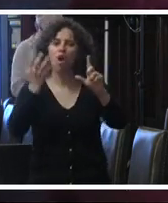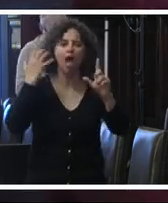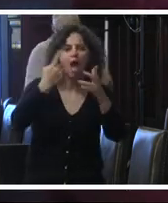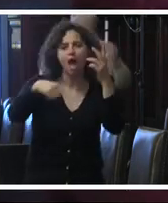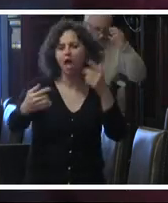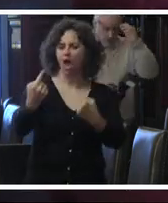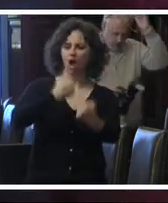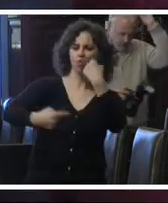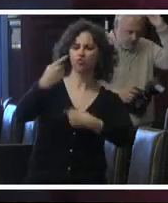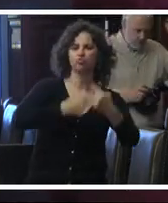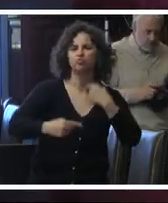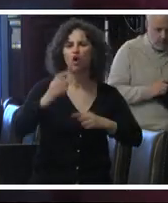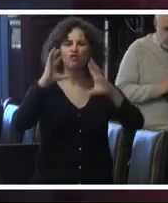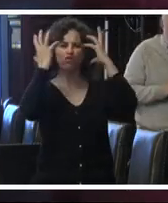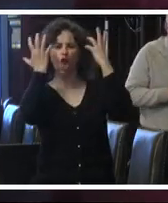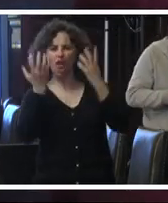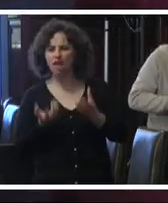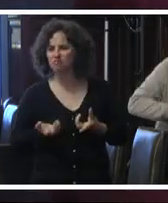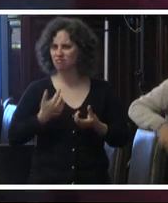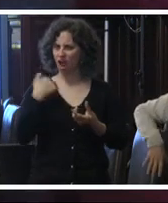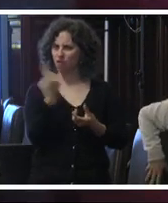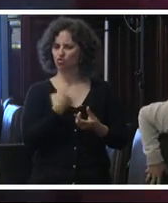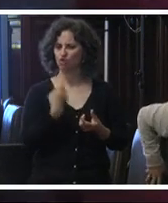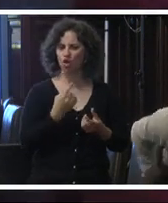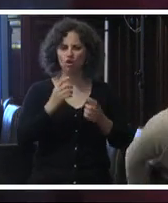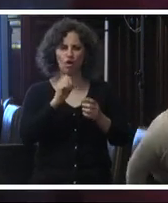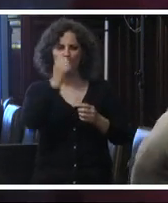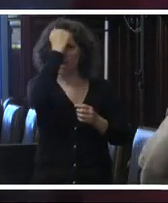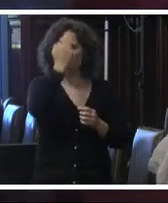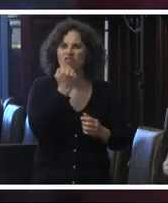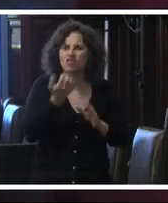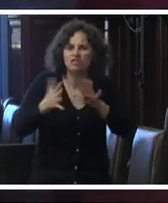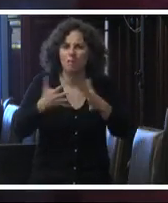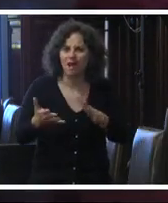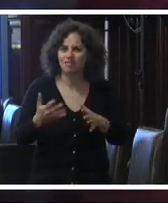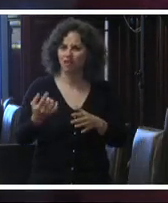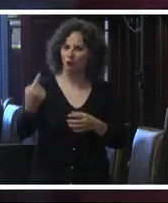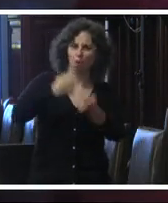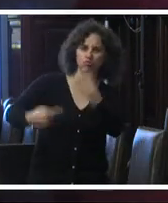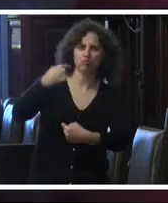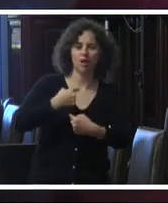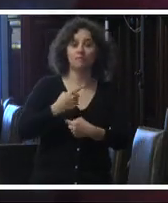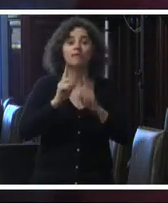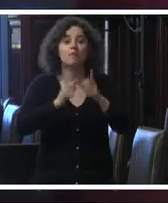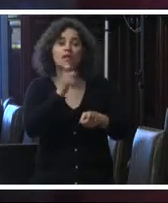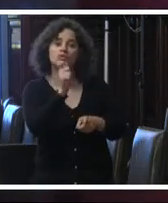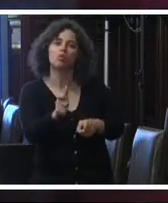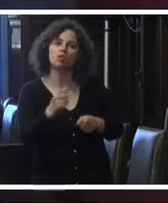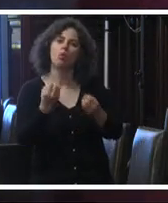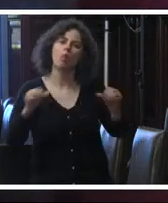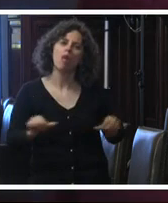acusan que somos ociosas, violentistas, hasta terroristas. Nos insultan cuando